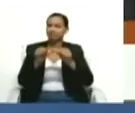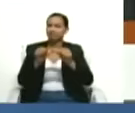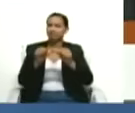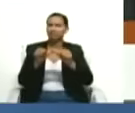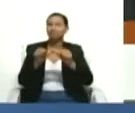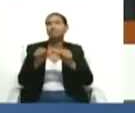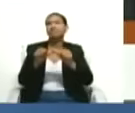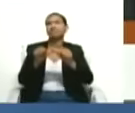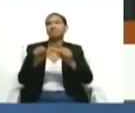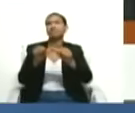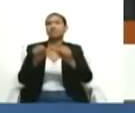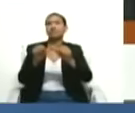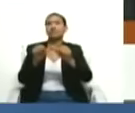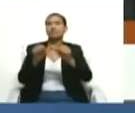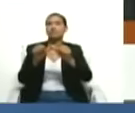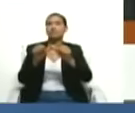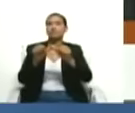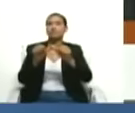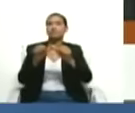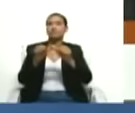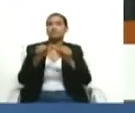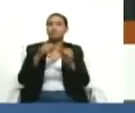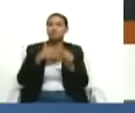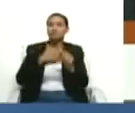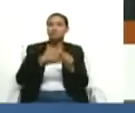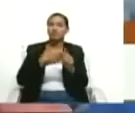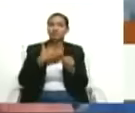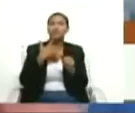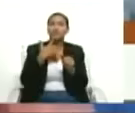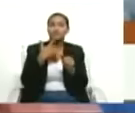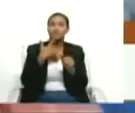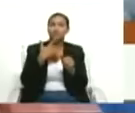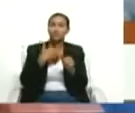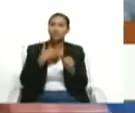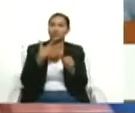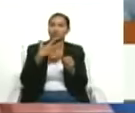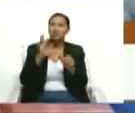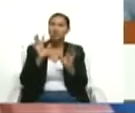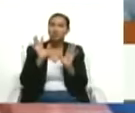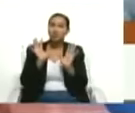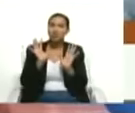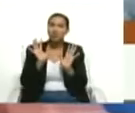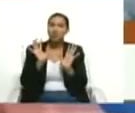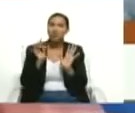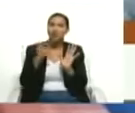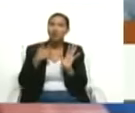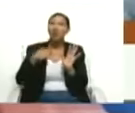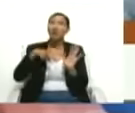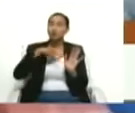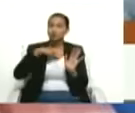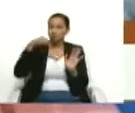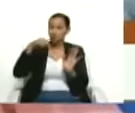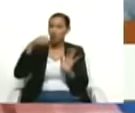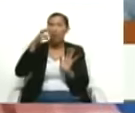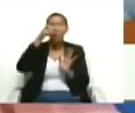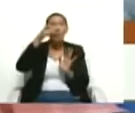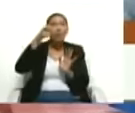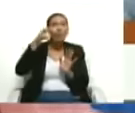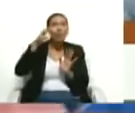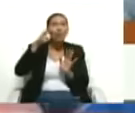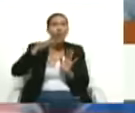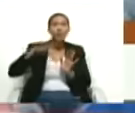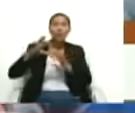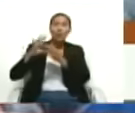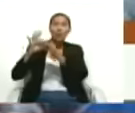¿qué más? Yo digo que estamos hoy como pueblo más unidos y